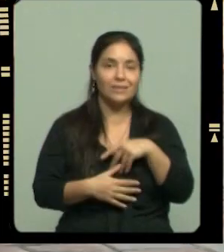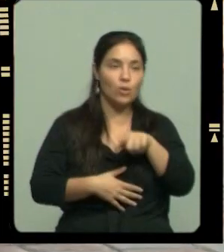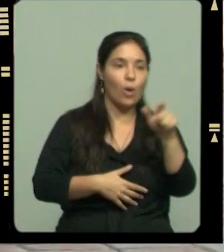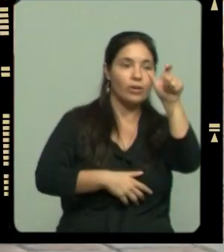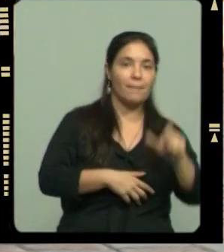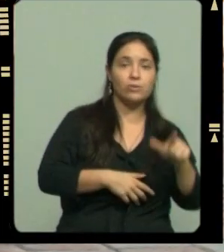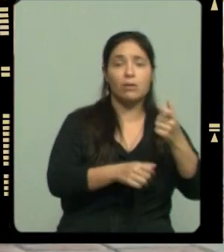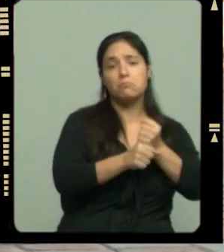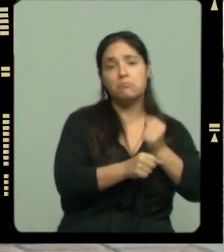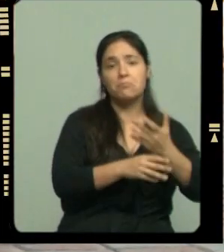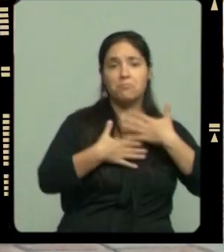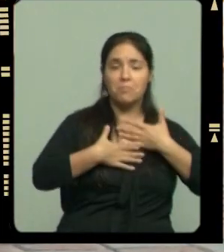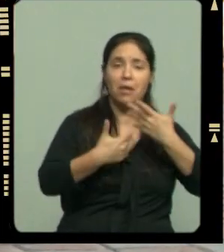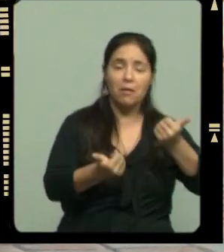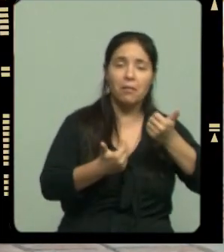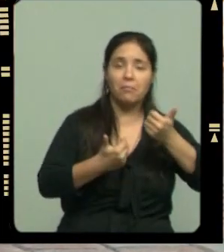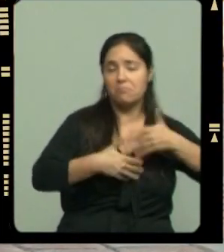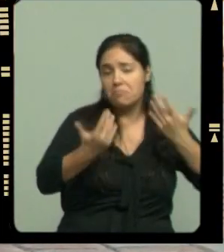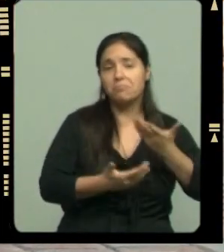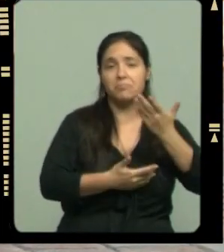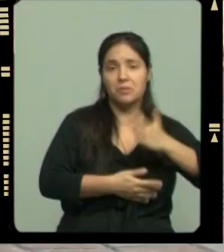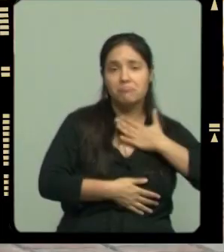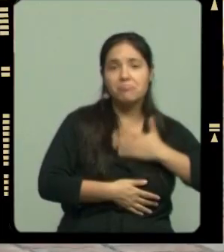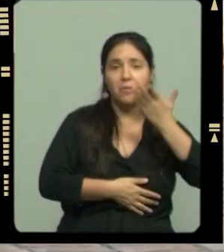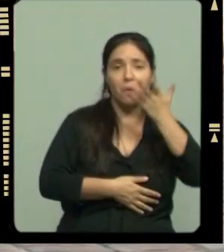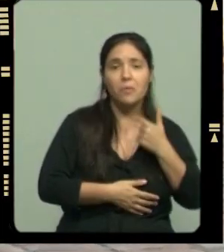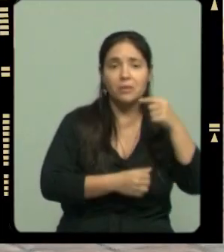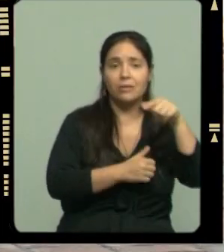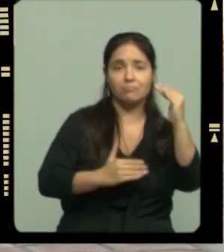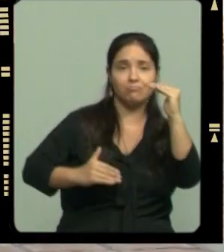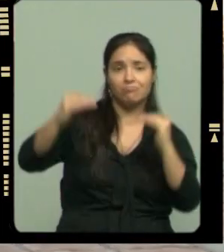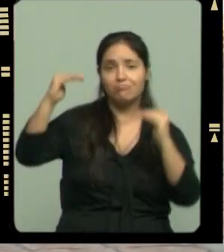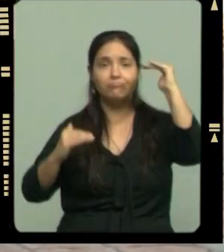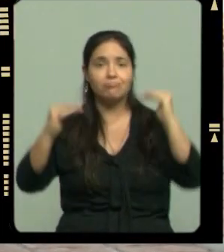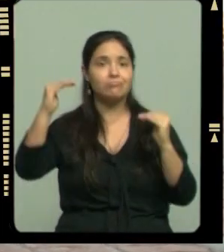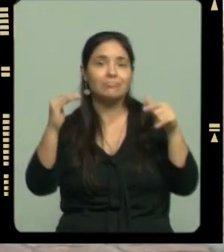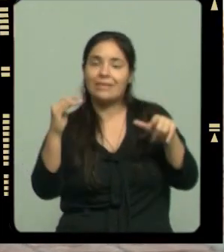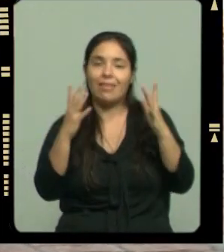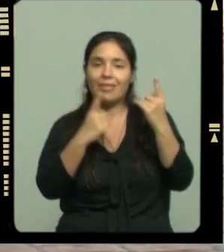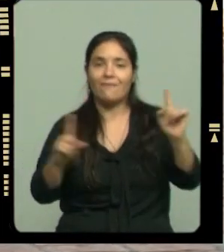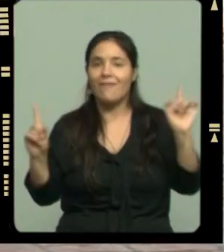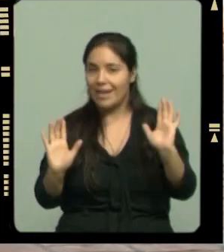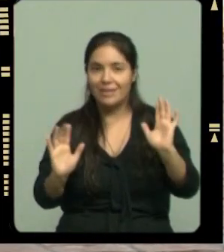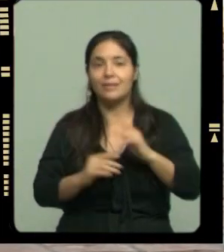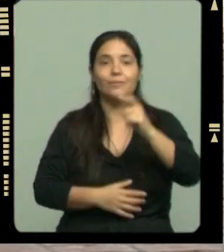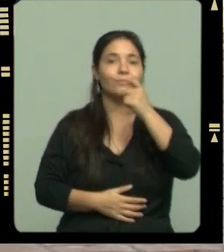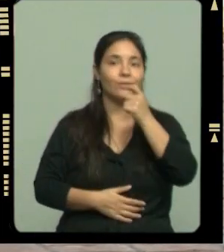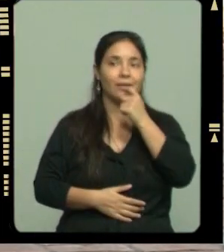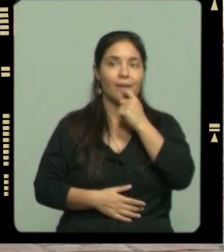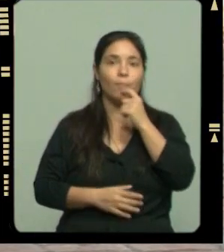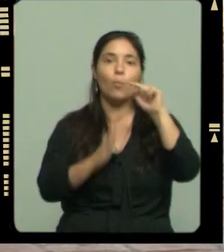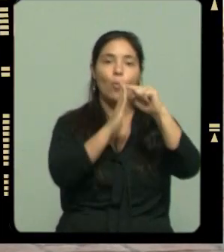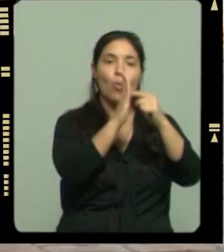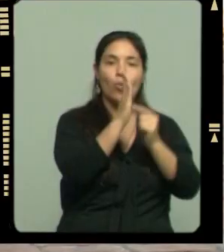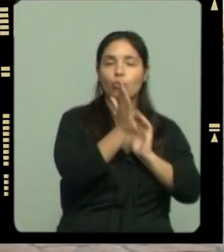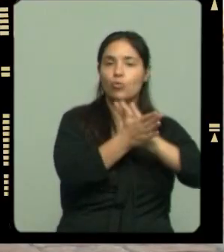¿Y cuáles son esas variables? Digo, esas otras que se corrieron un poquito más, digo, y ampliaron lo que era la mirada, ¿no? Estrictamente de